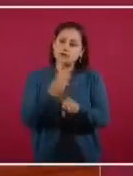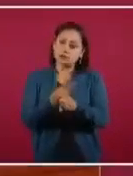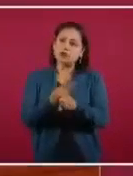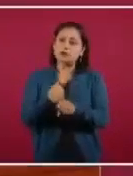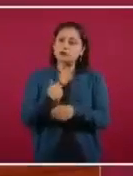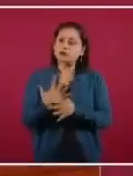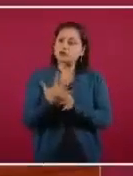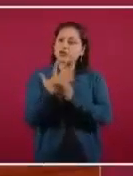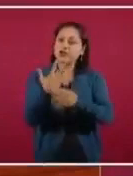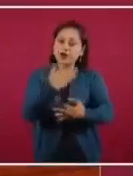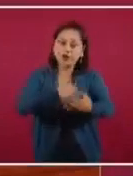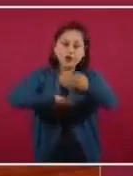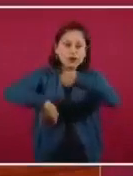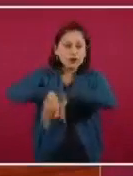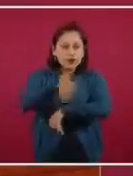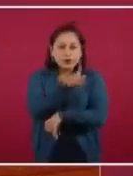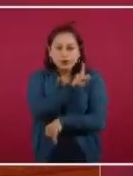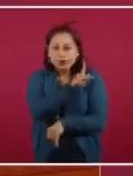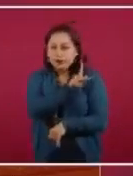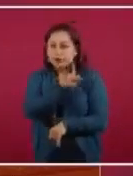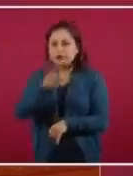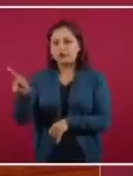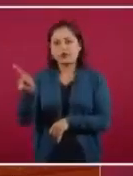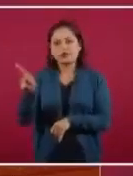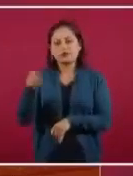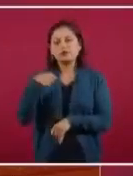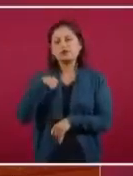y hago un llamado muy importante a los